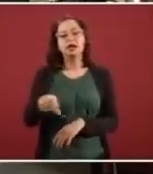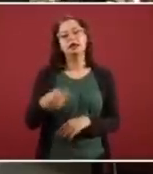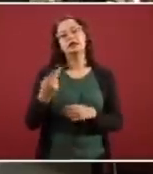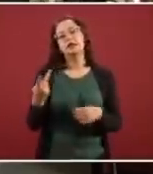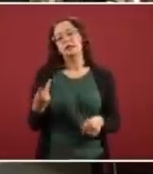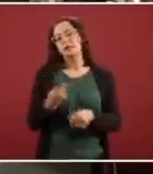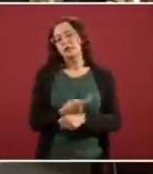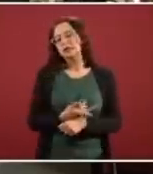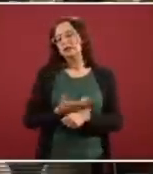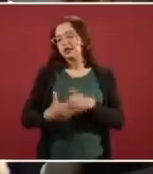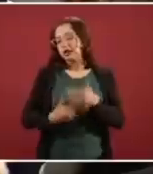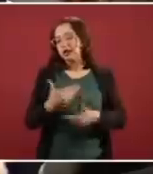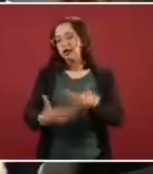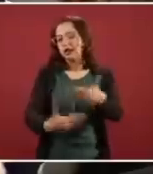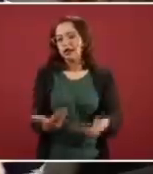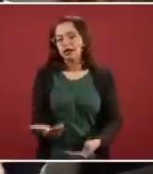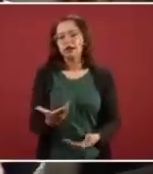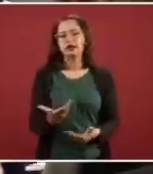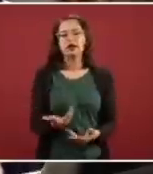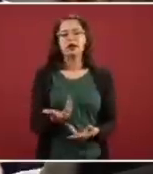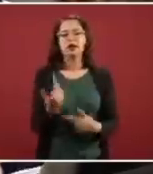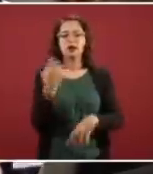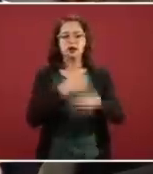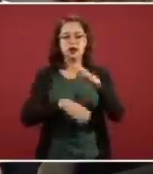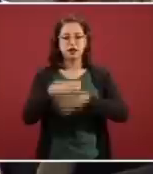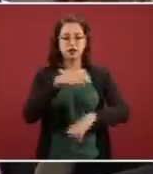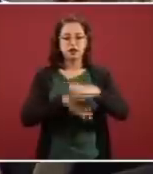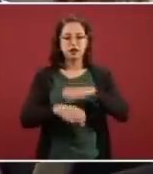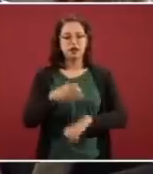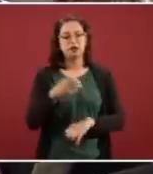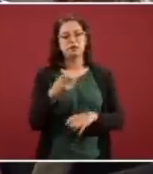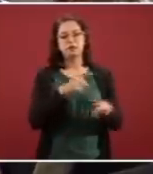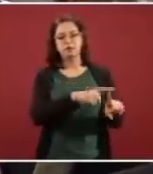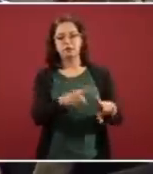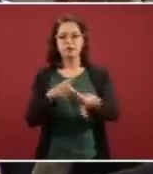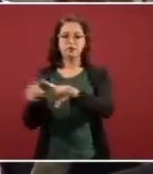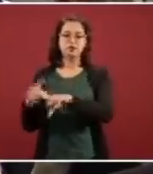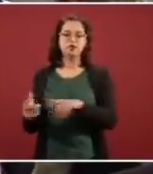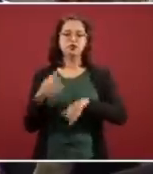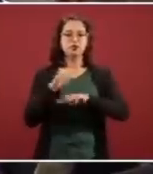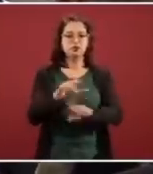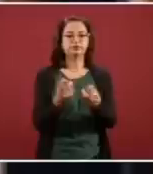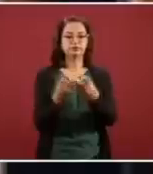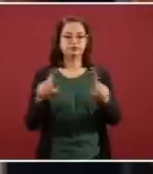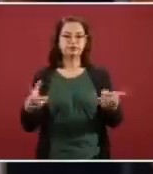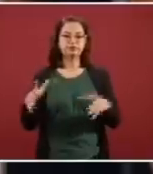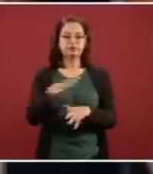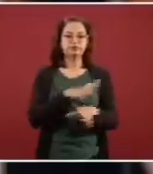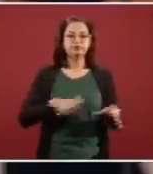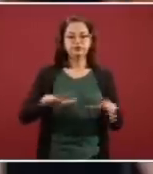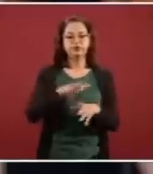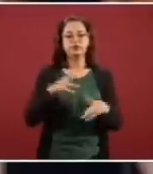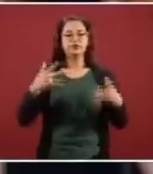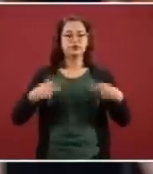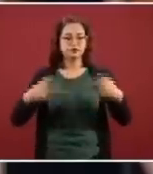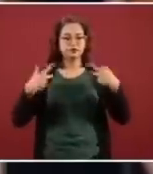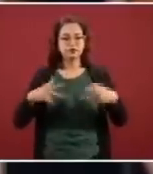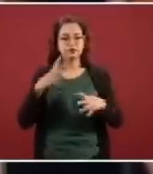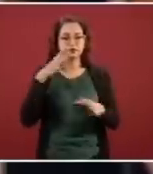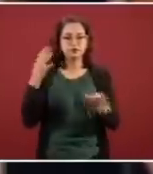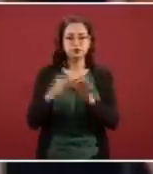tiene que ser ahora el papel de la empresa en aspectos de desarrollo social y responsabilidad social